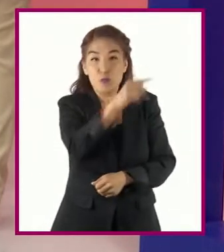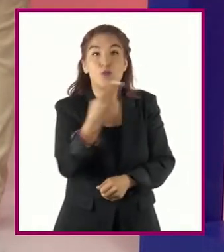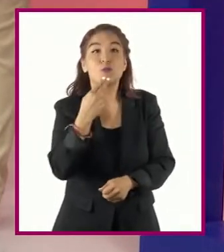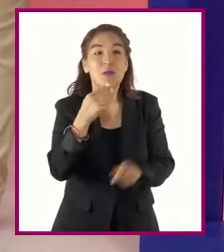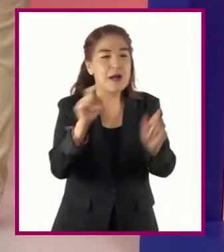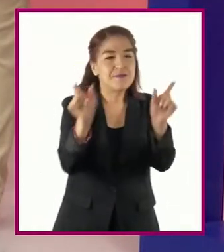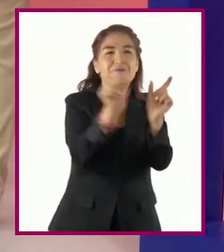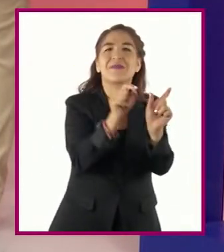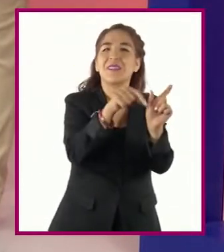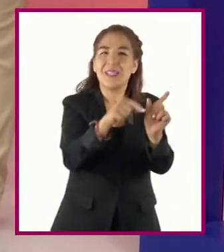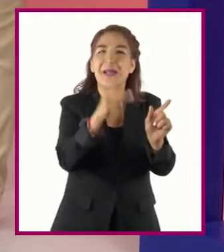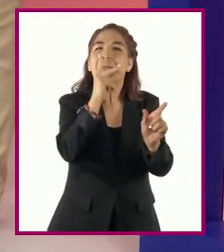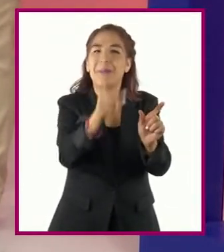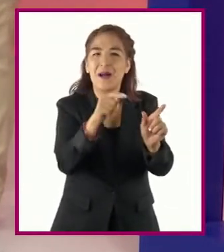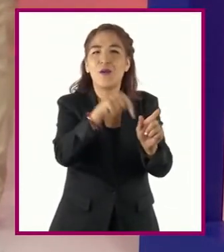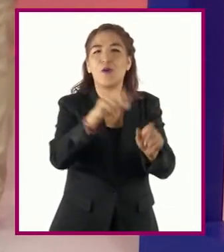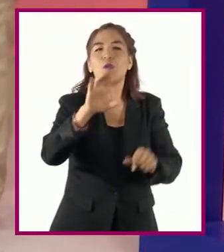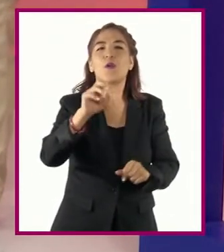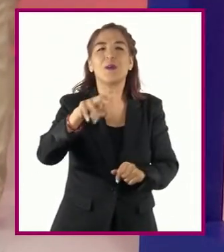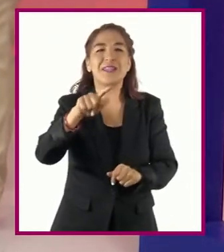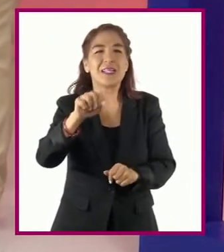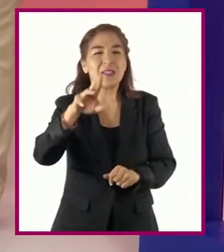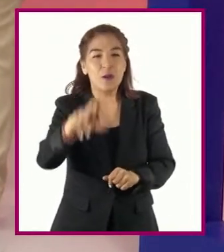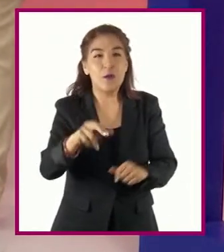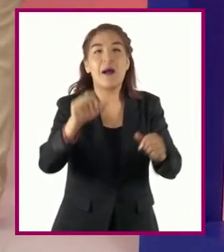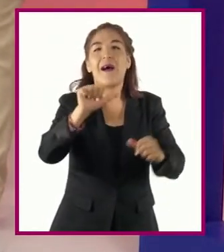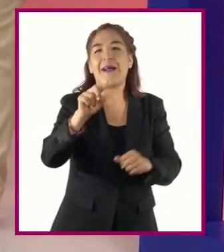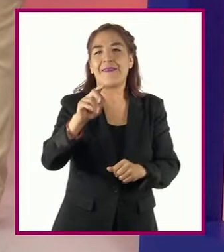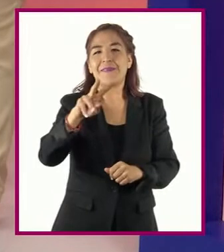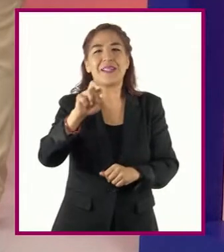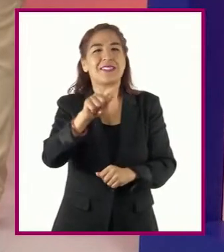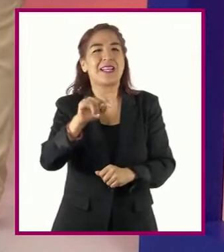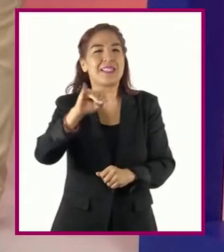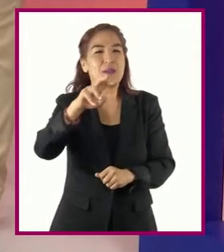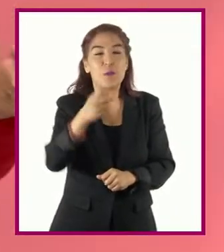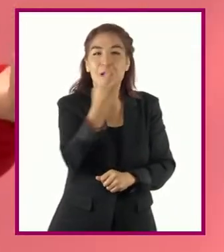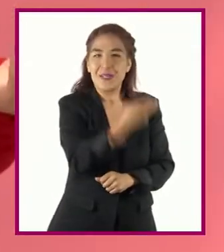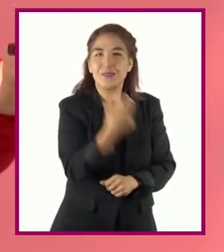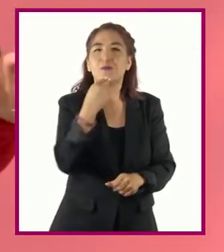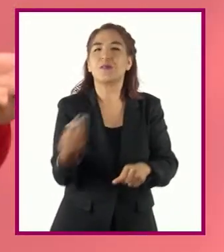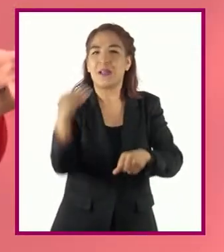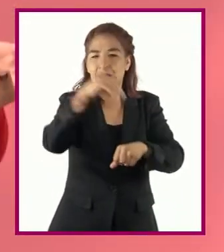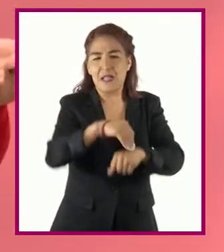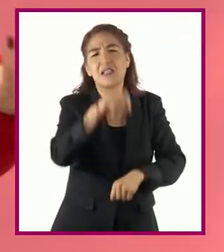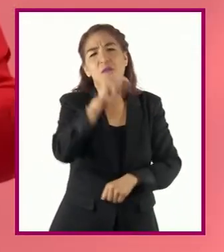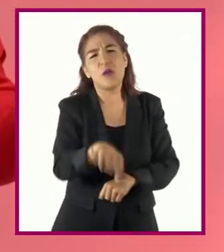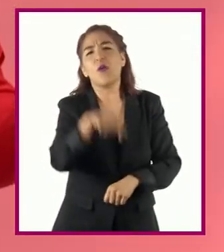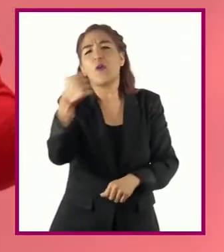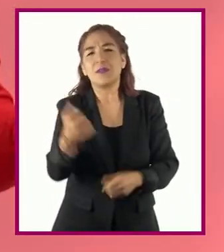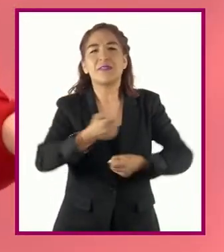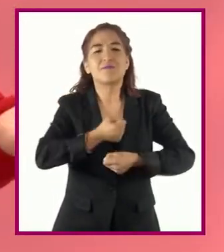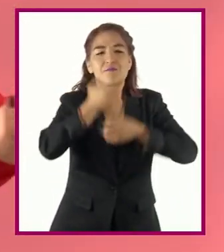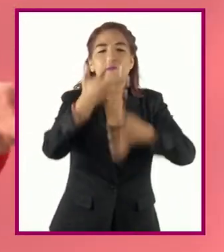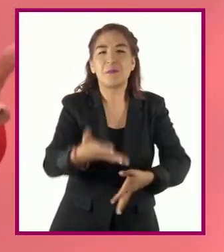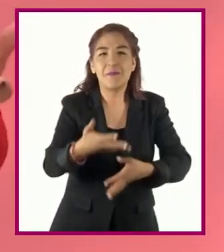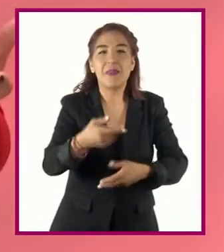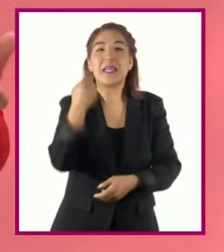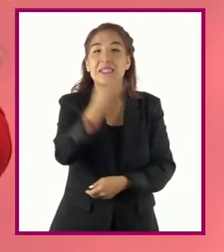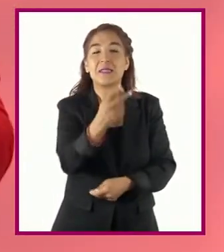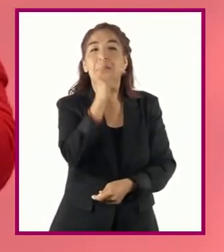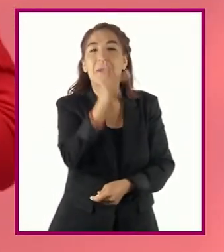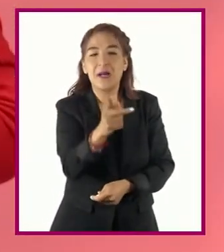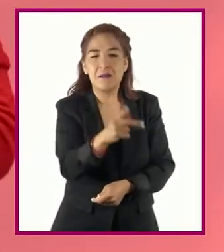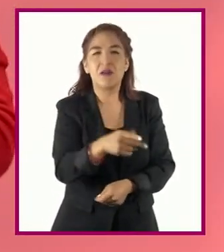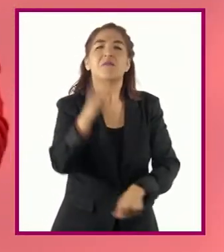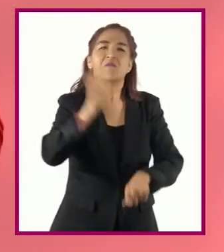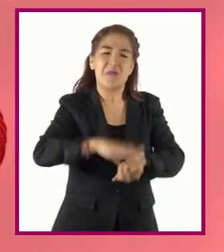un conector de contraste o adversativo en esa frase. O cuando les expresaba que estas palabras son